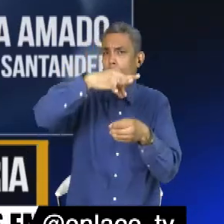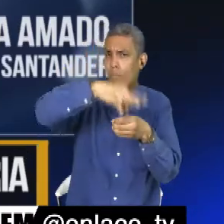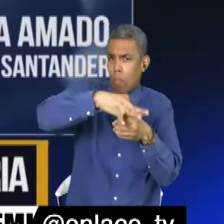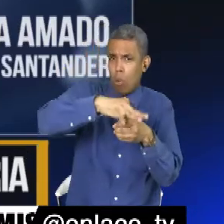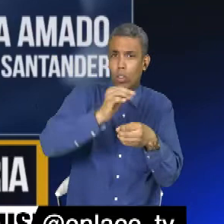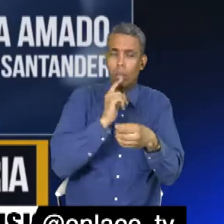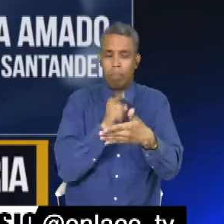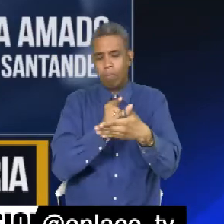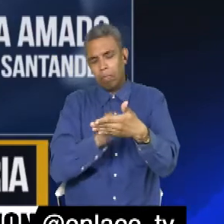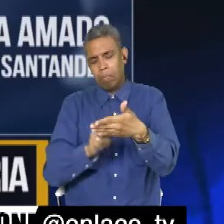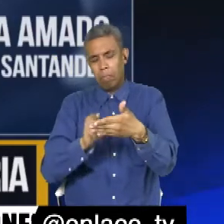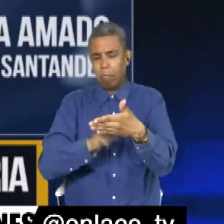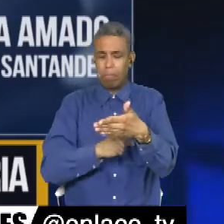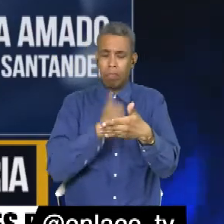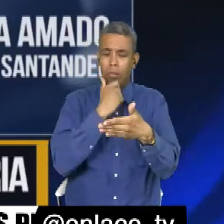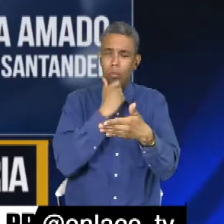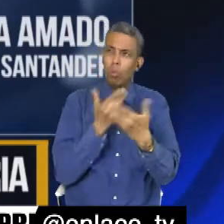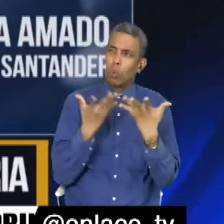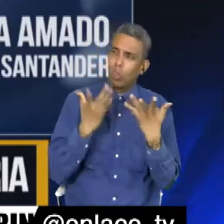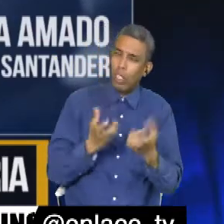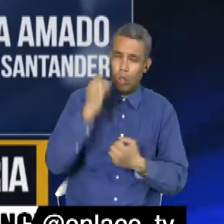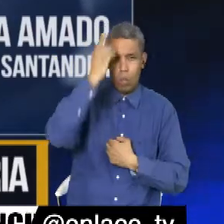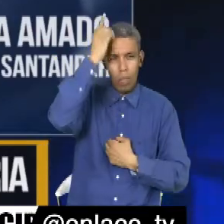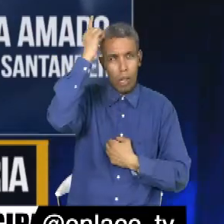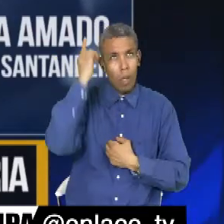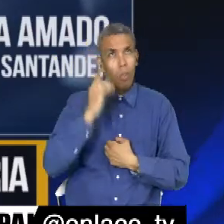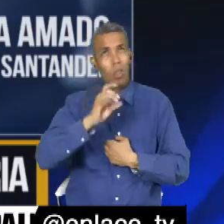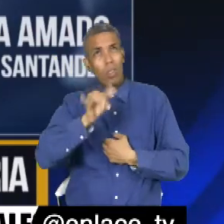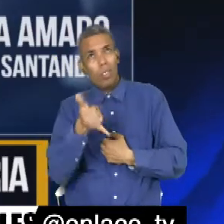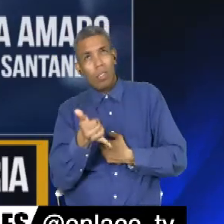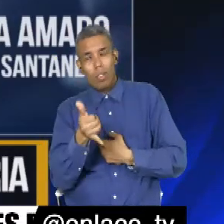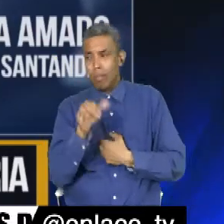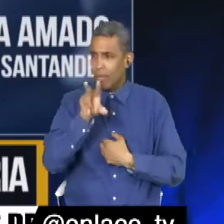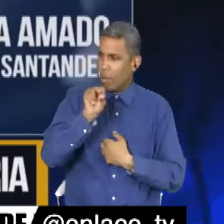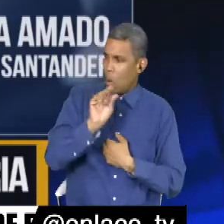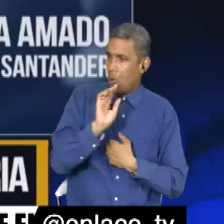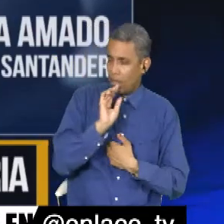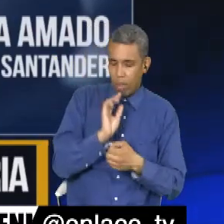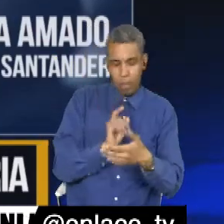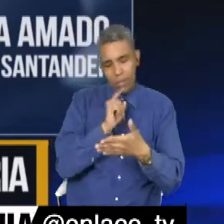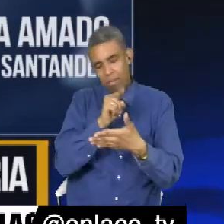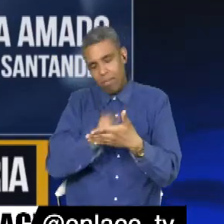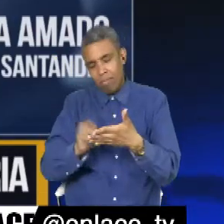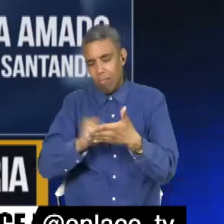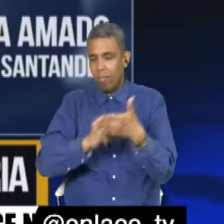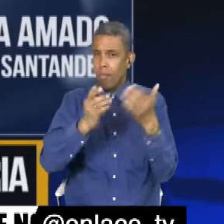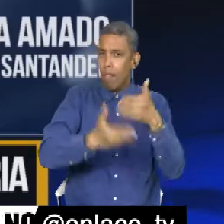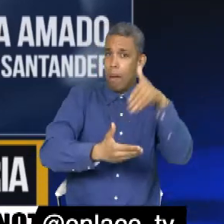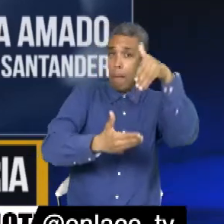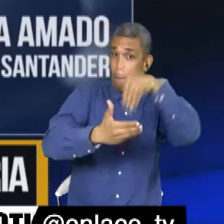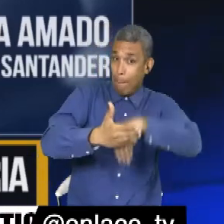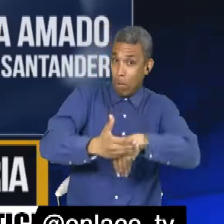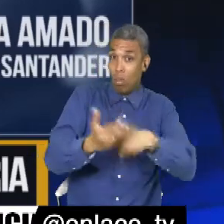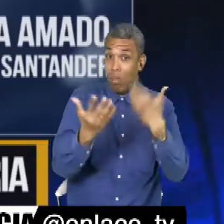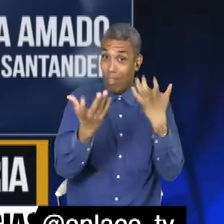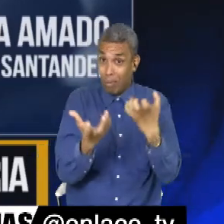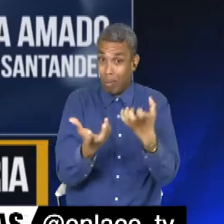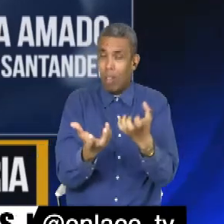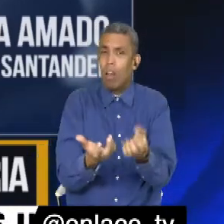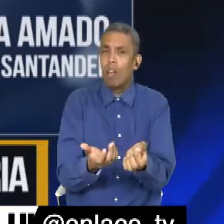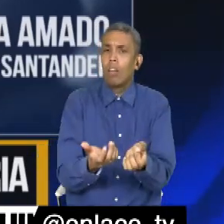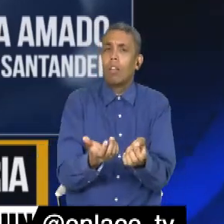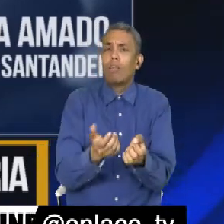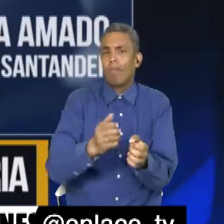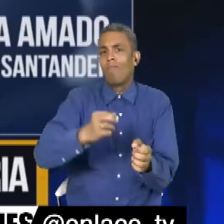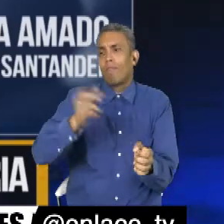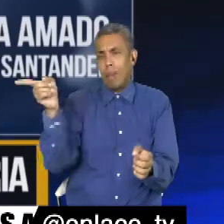subyudice frente a una administración que también necesita tener claridad frente a lo que quiere la ciudadanía, más allá de lo que